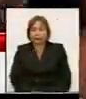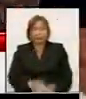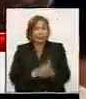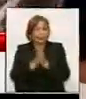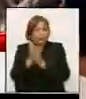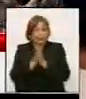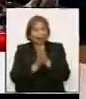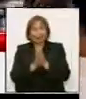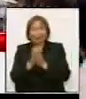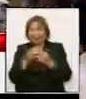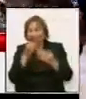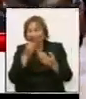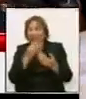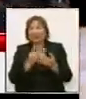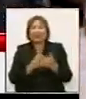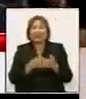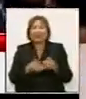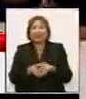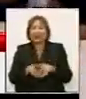también